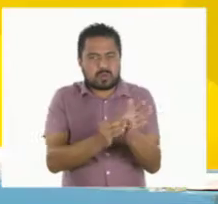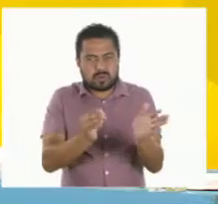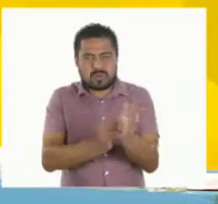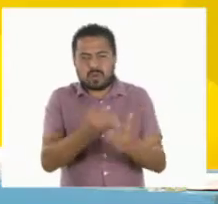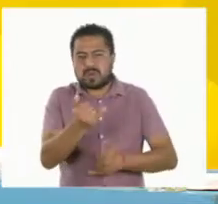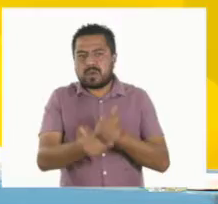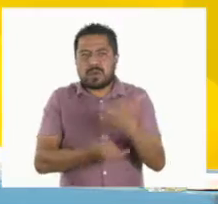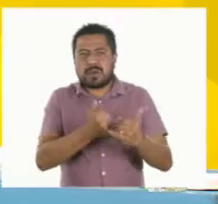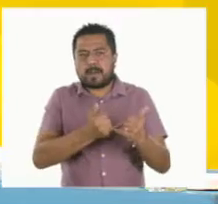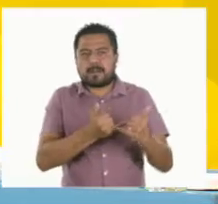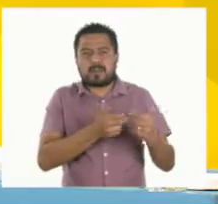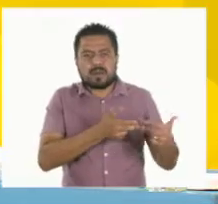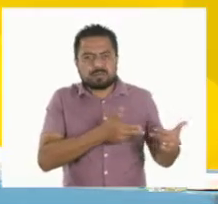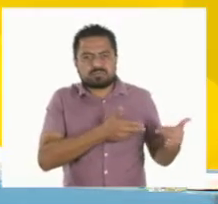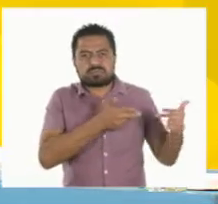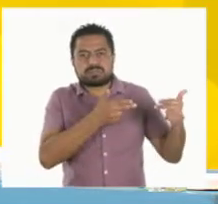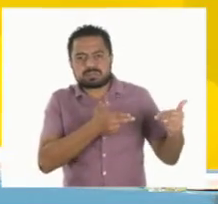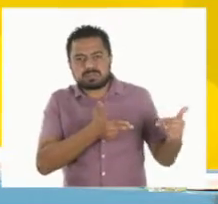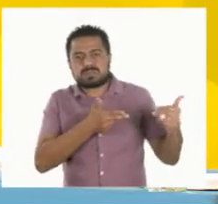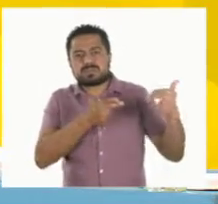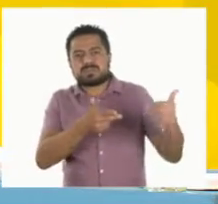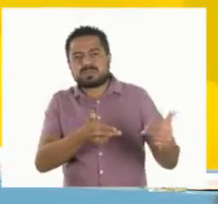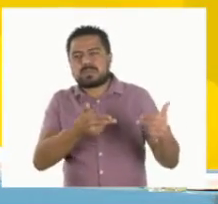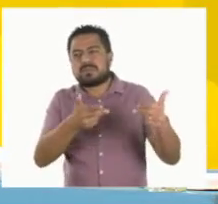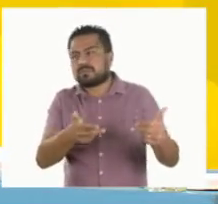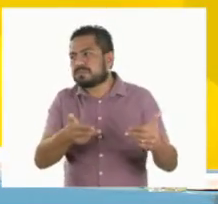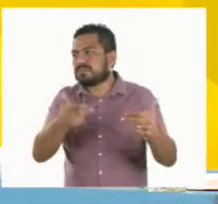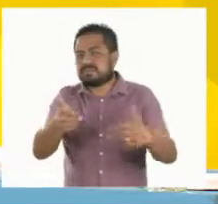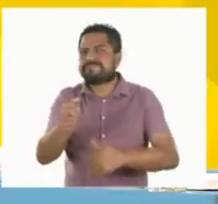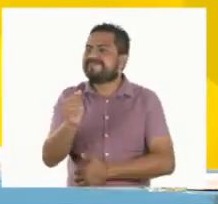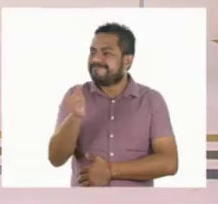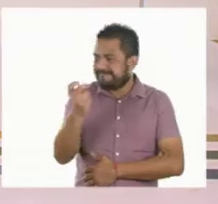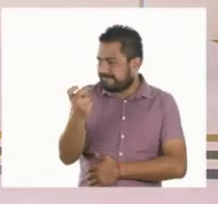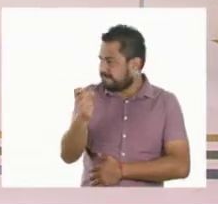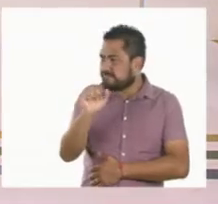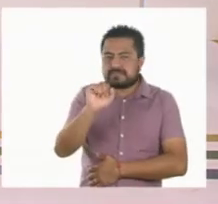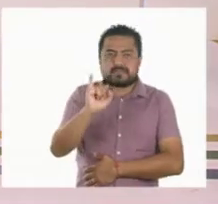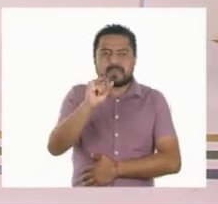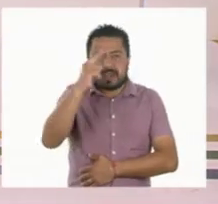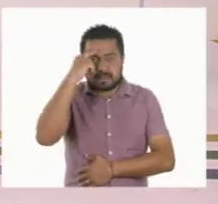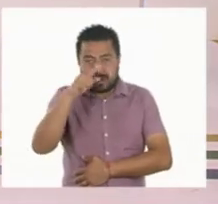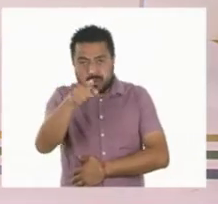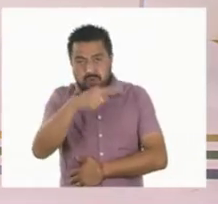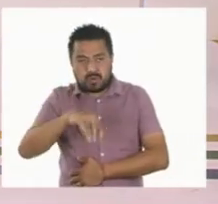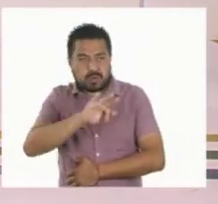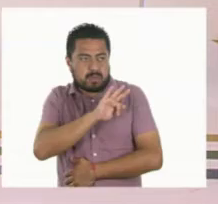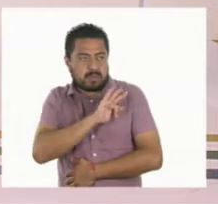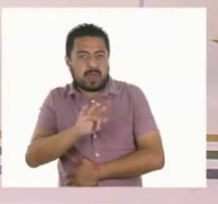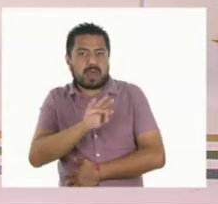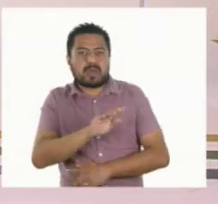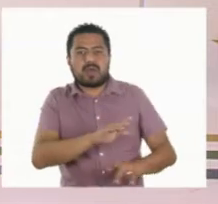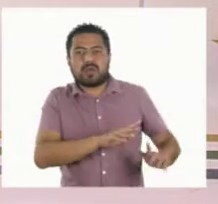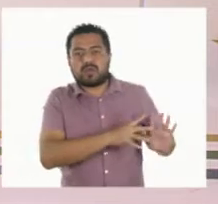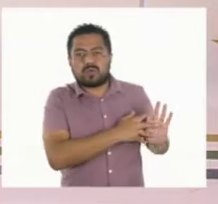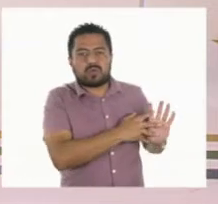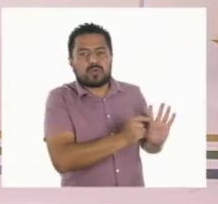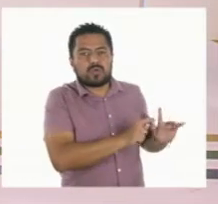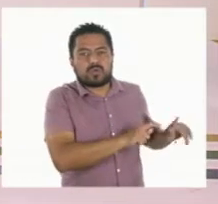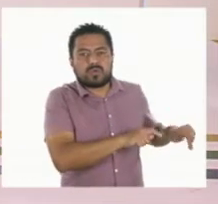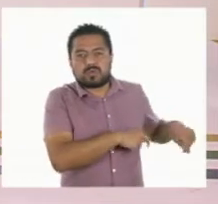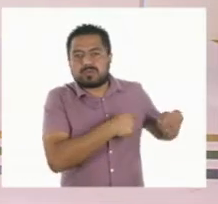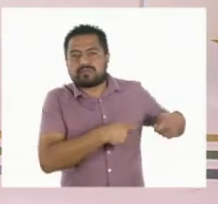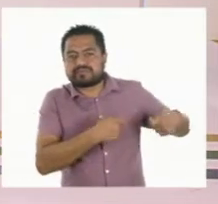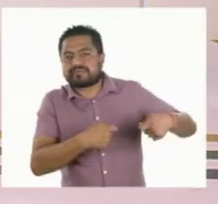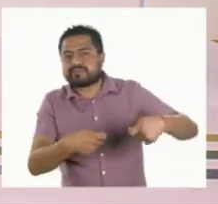van pasando de generación en generación. Así es, así es. Pero justamente para que puedan pasar esta barrera del